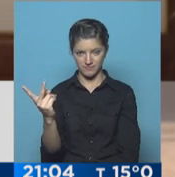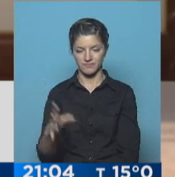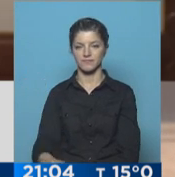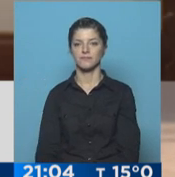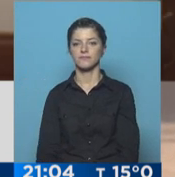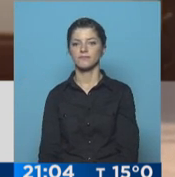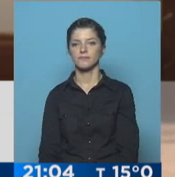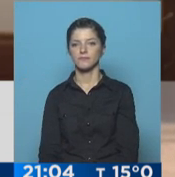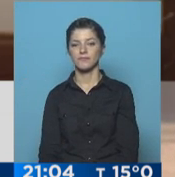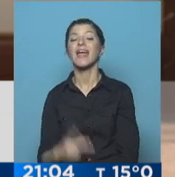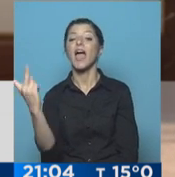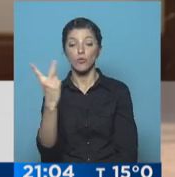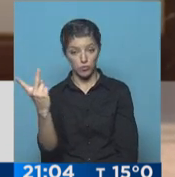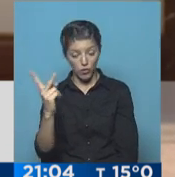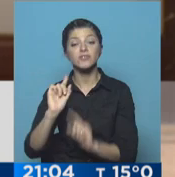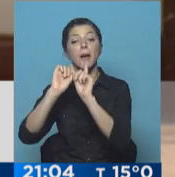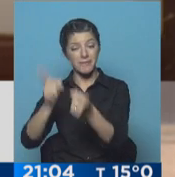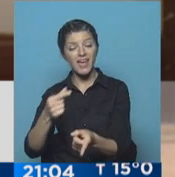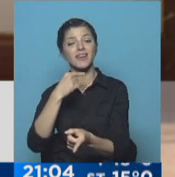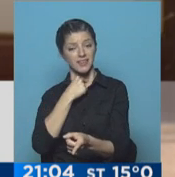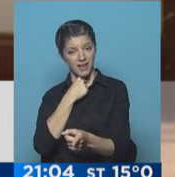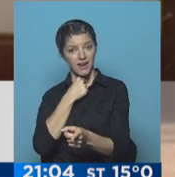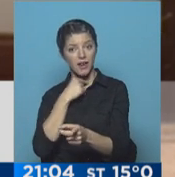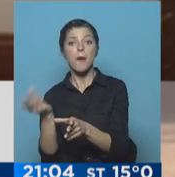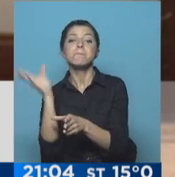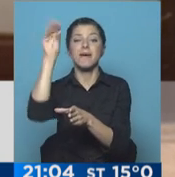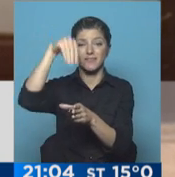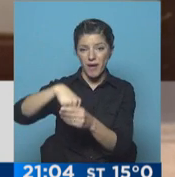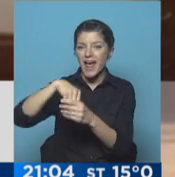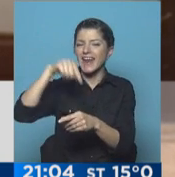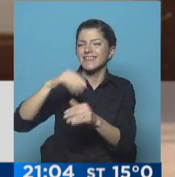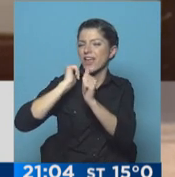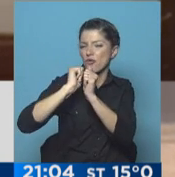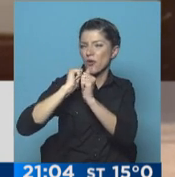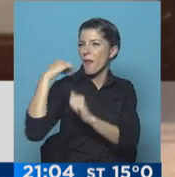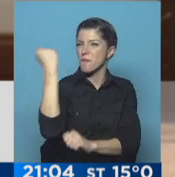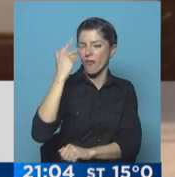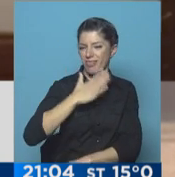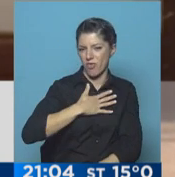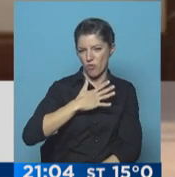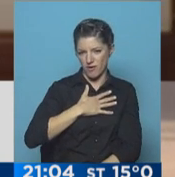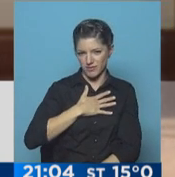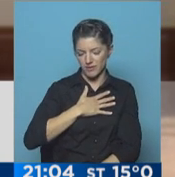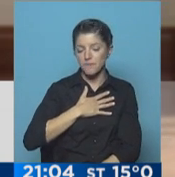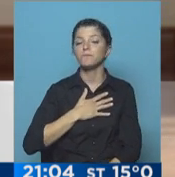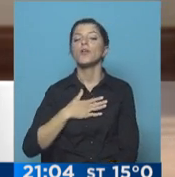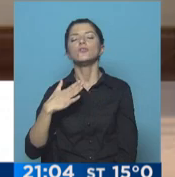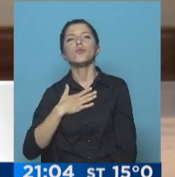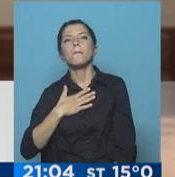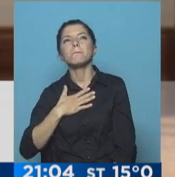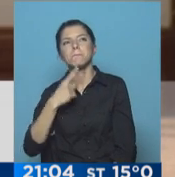Y ellos también quieren formar parte de esta gloriosa historia. Me pregunto